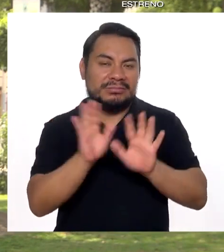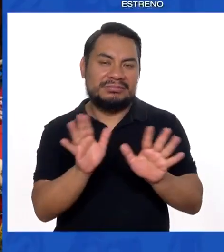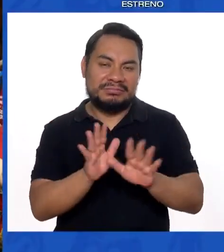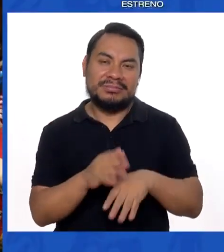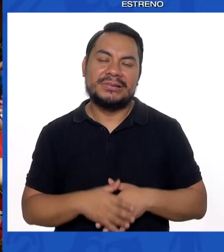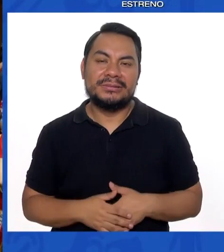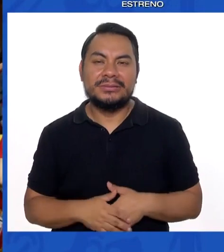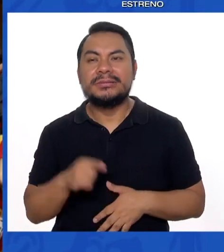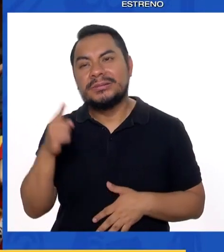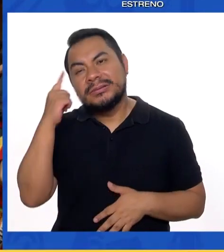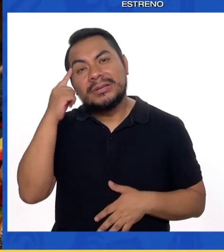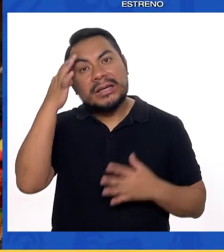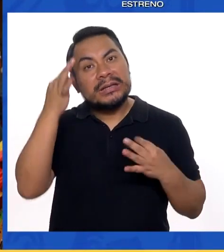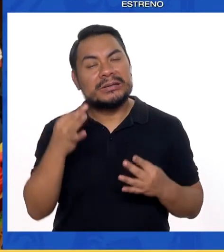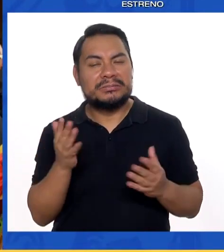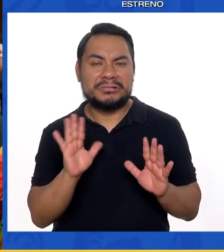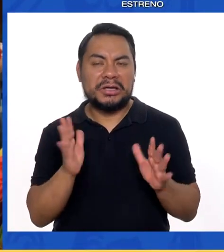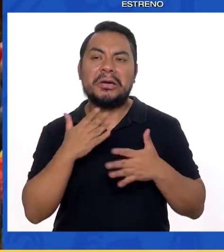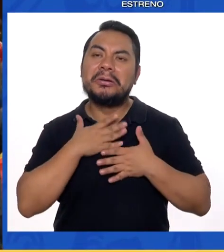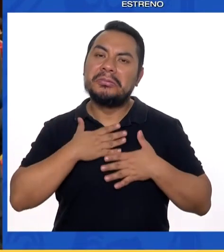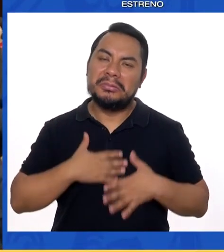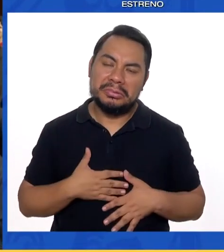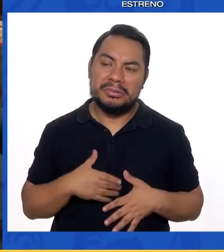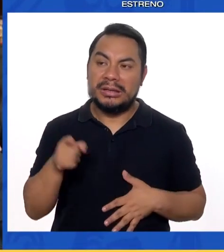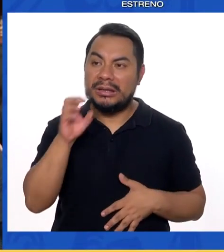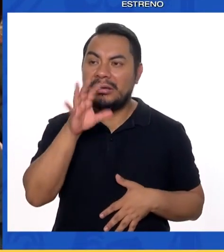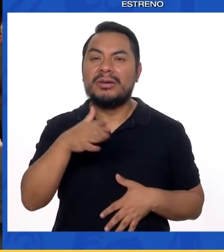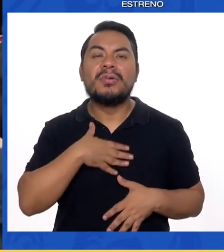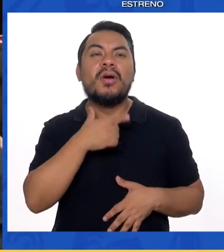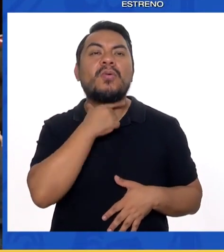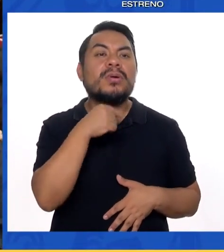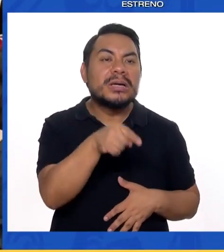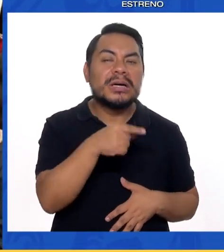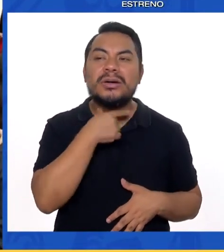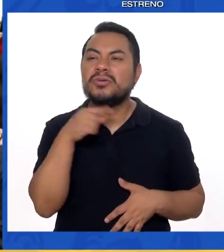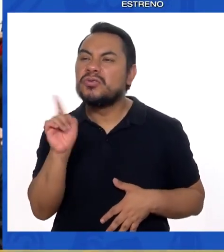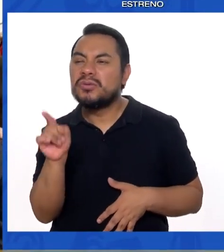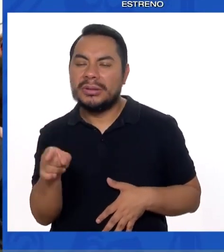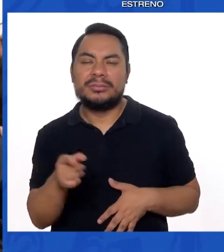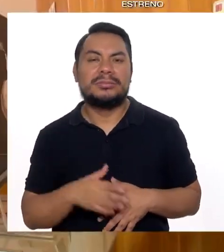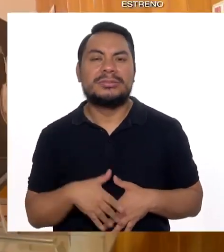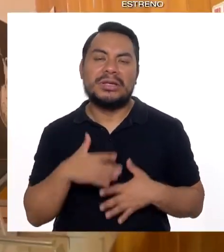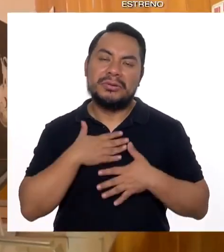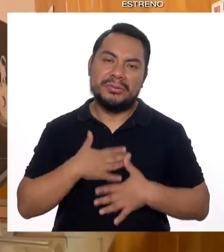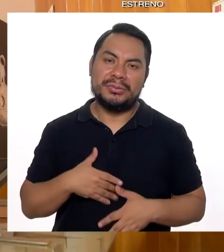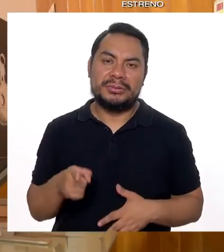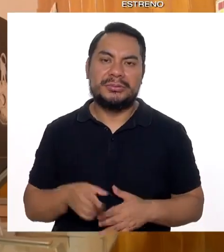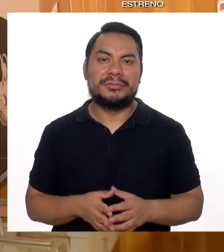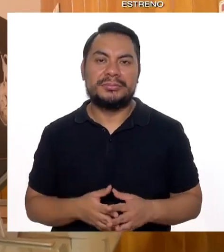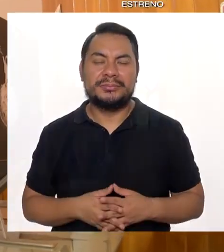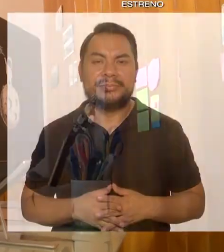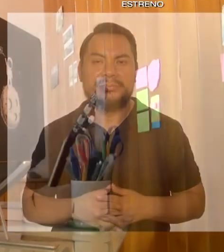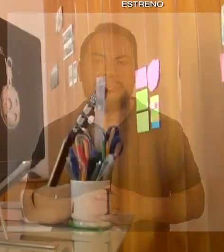esforzaba en tomar algunas decisiones, en decir qué le gustaba y qué no le gustaba.